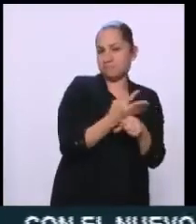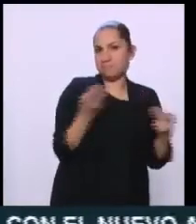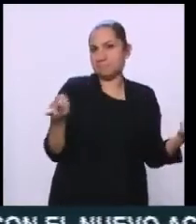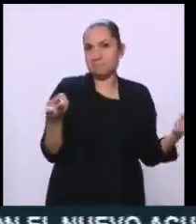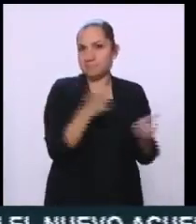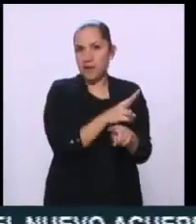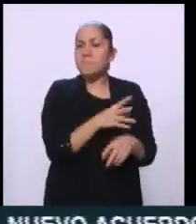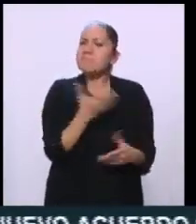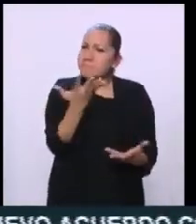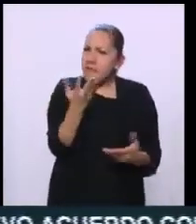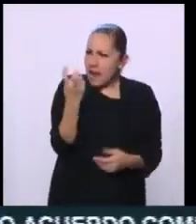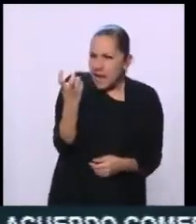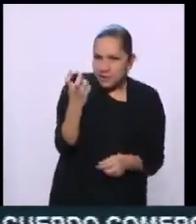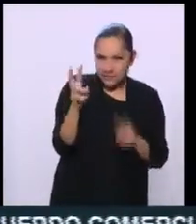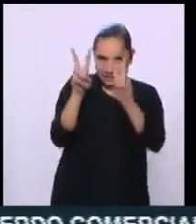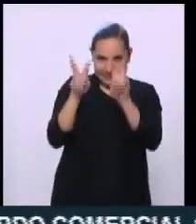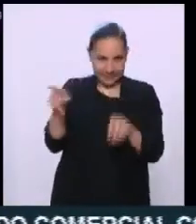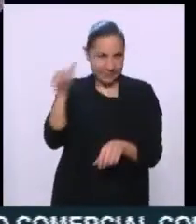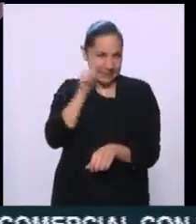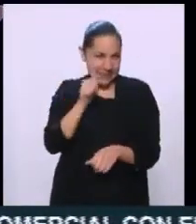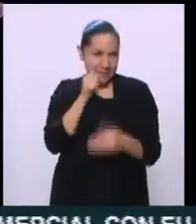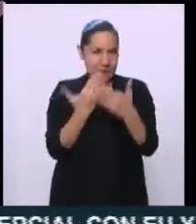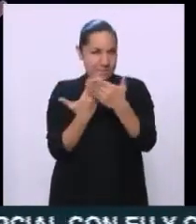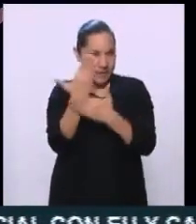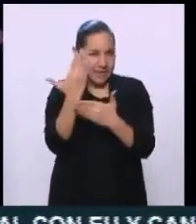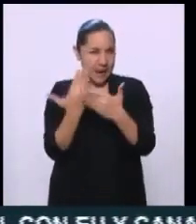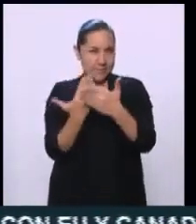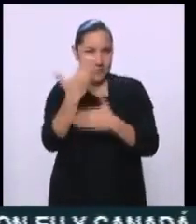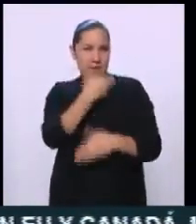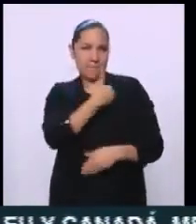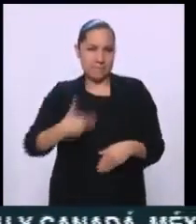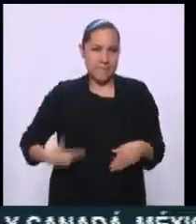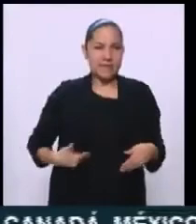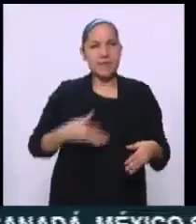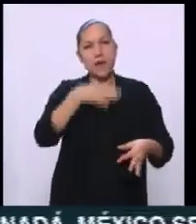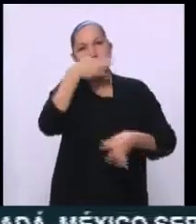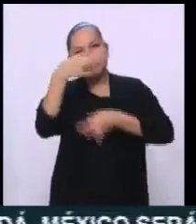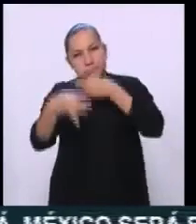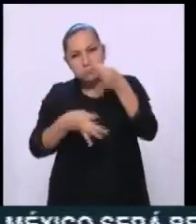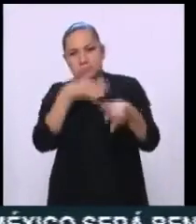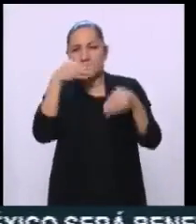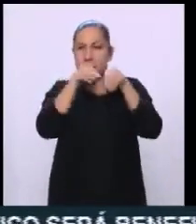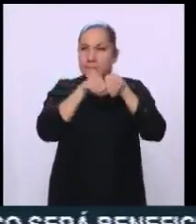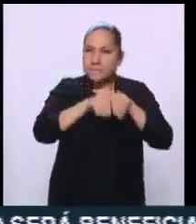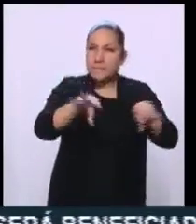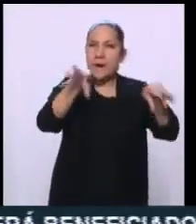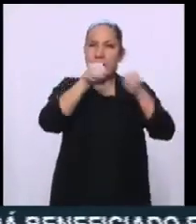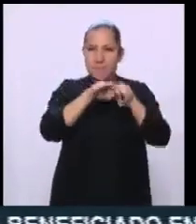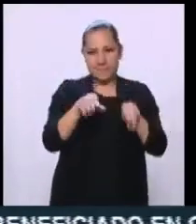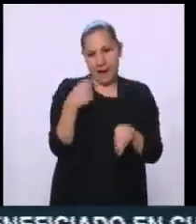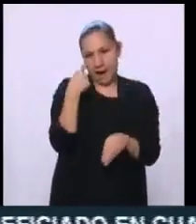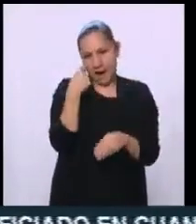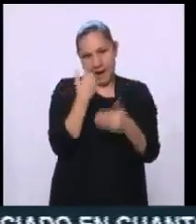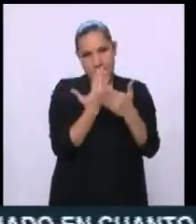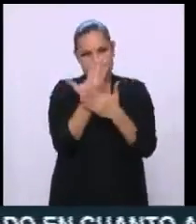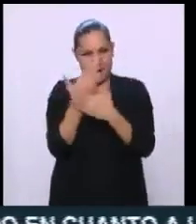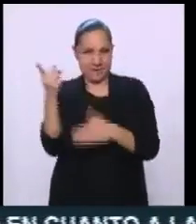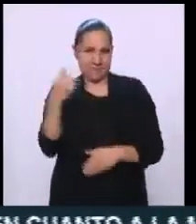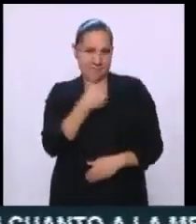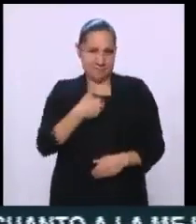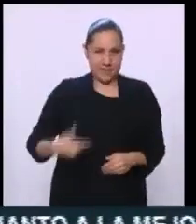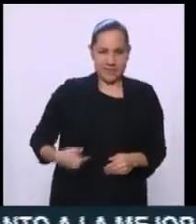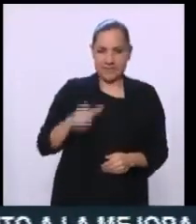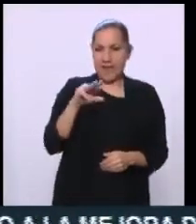mañaneras, un ejercicio de comunicación, pues que el único precedente que yo le veo eran las conferencias matutinas de Andrés Manuel López Obrador cuando era